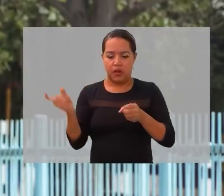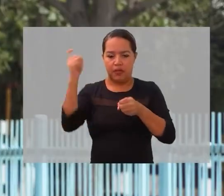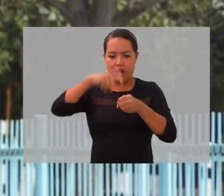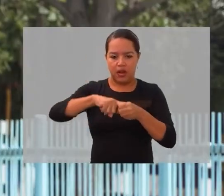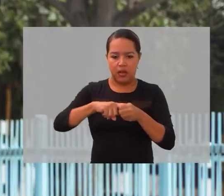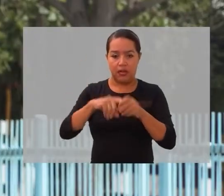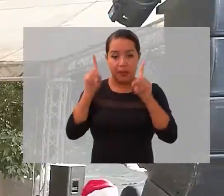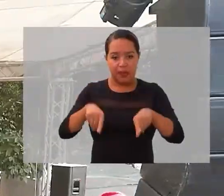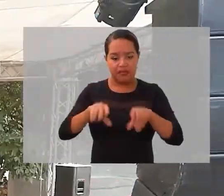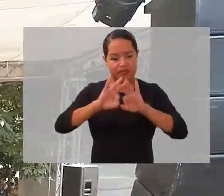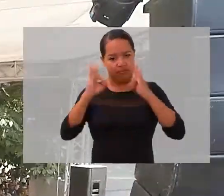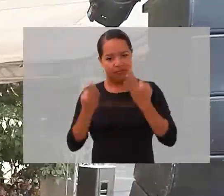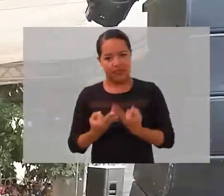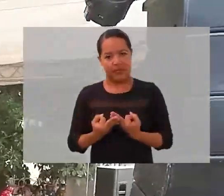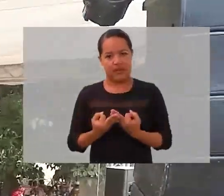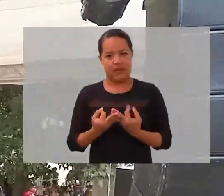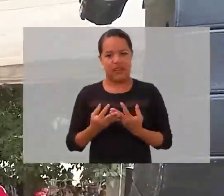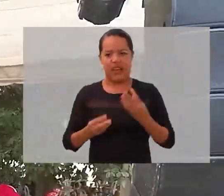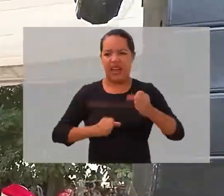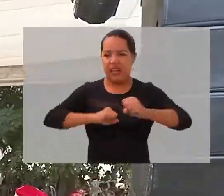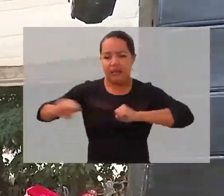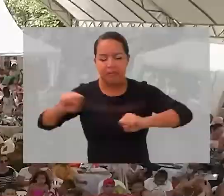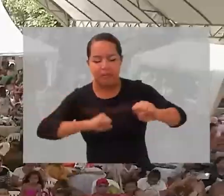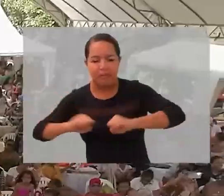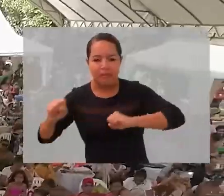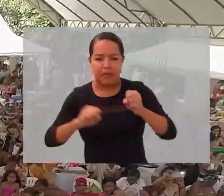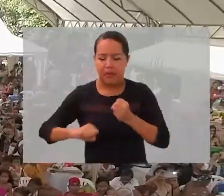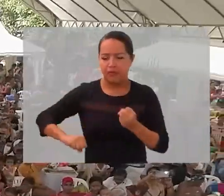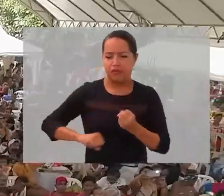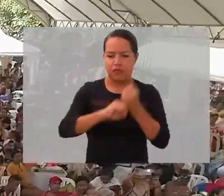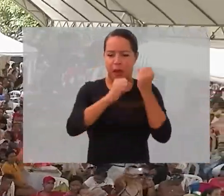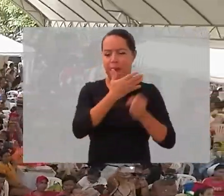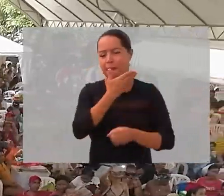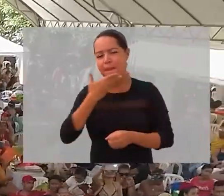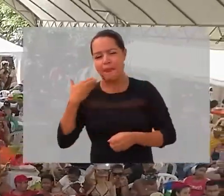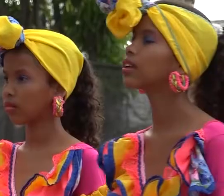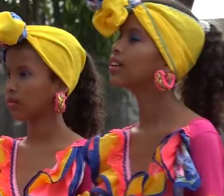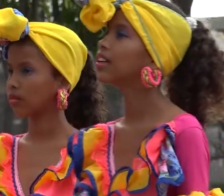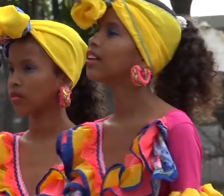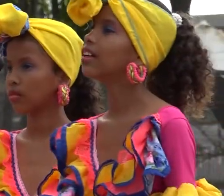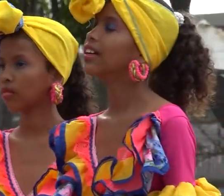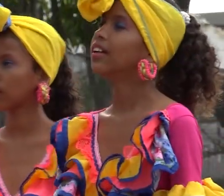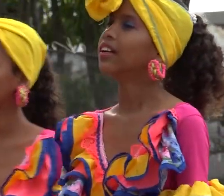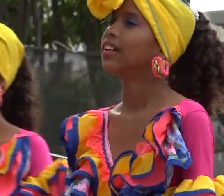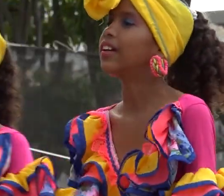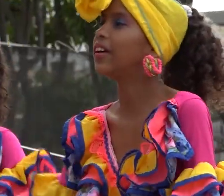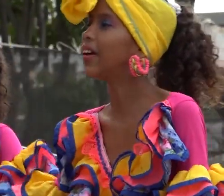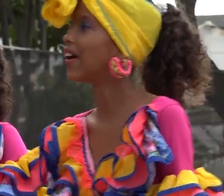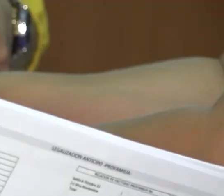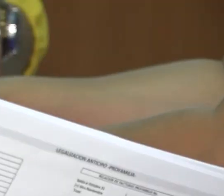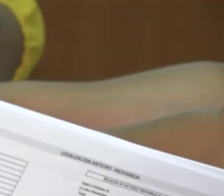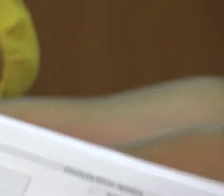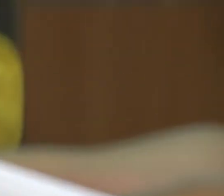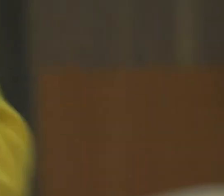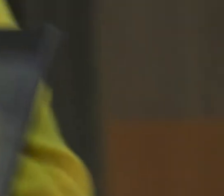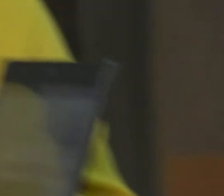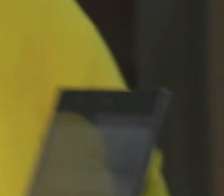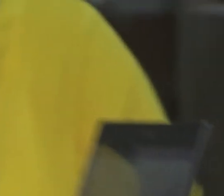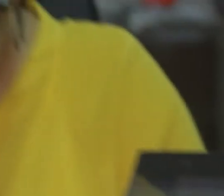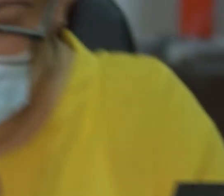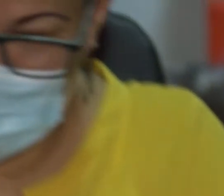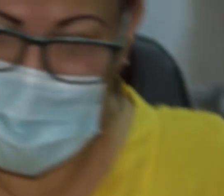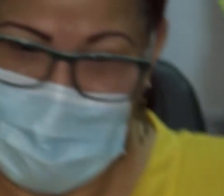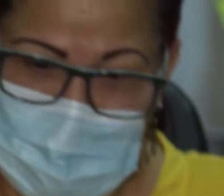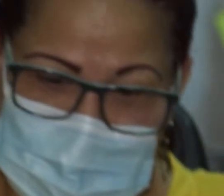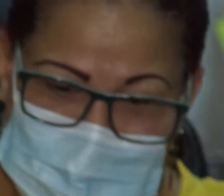y sus familias. Estas actividades conllevan al mejoramiento de la calidad de vida de nuestros afiliados y las personas a cargo del